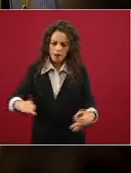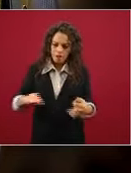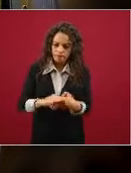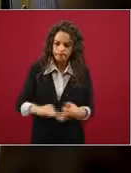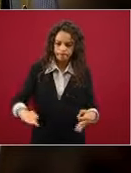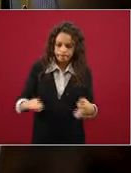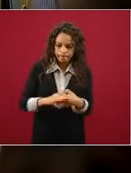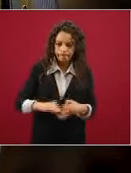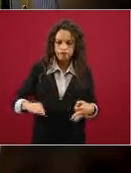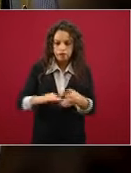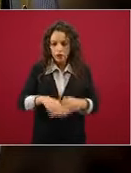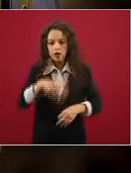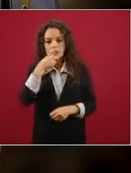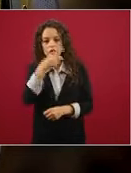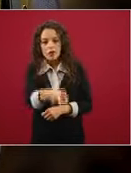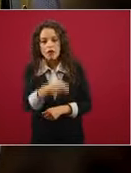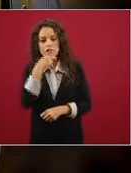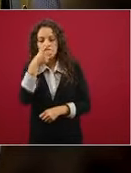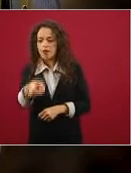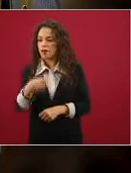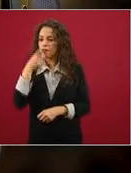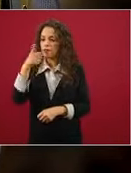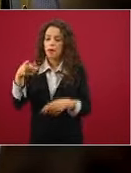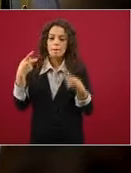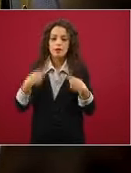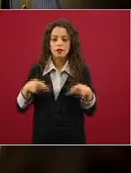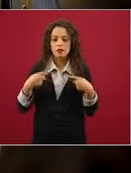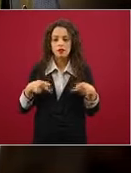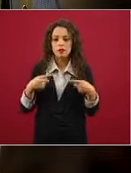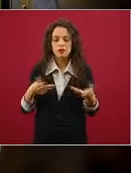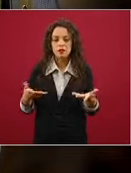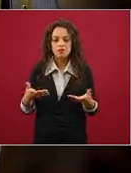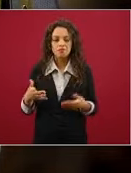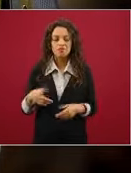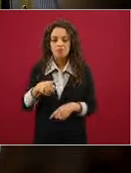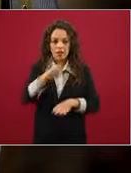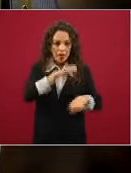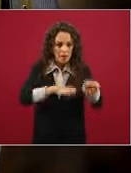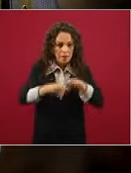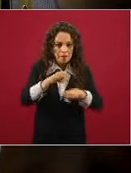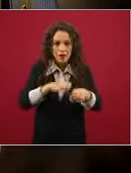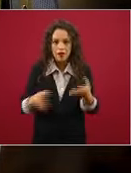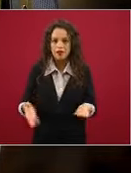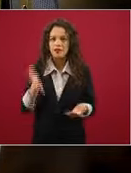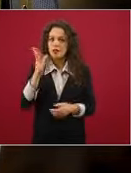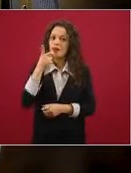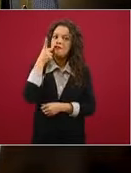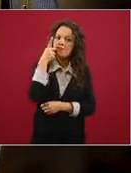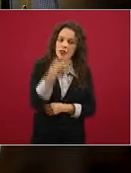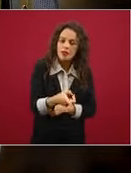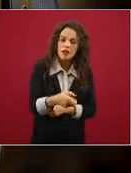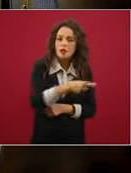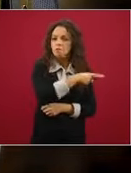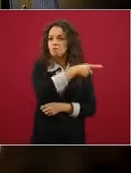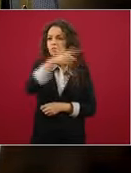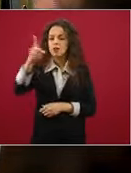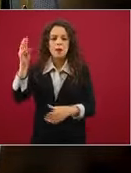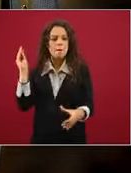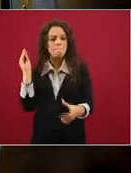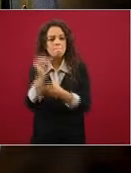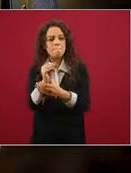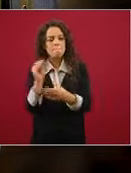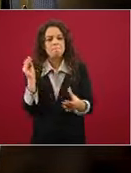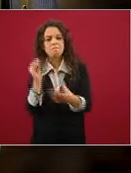población, y se lo han marcado a las empresas, tal parece que las empresas no hacen caso omiso. Lo primero